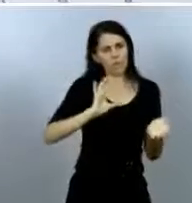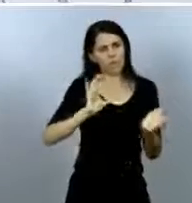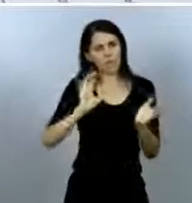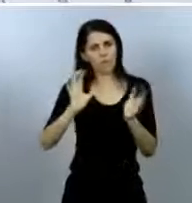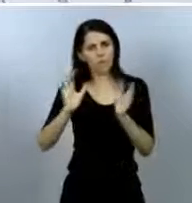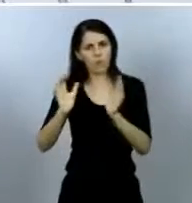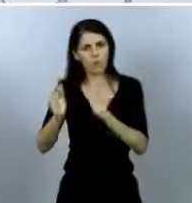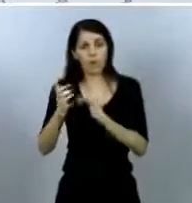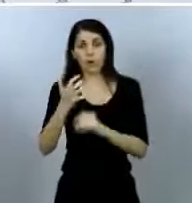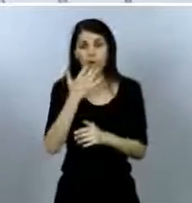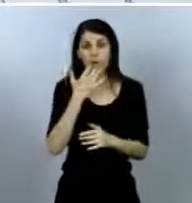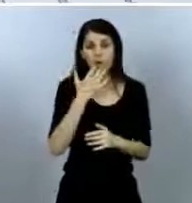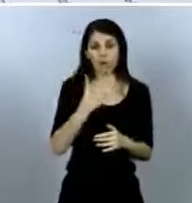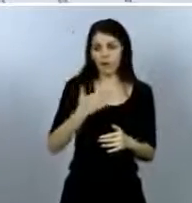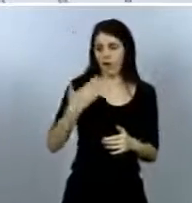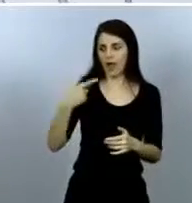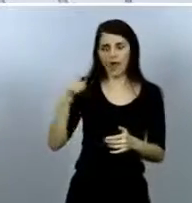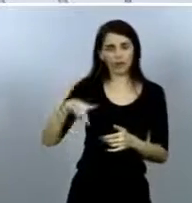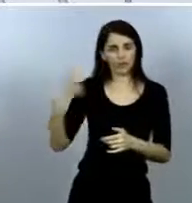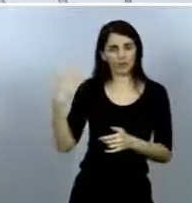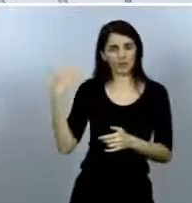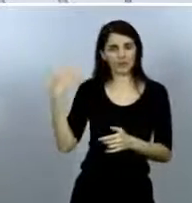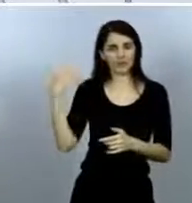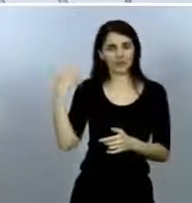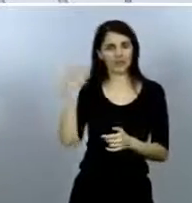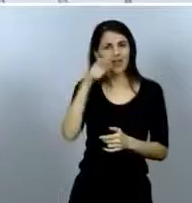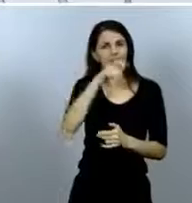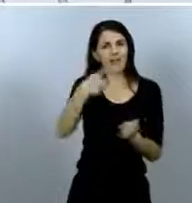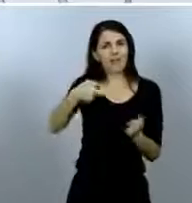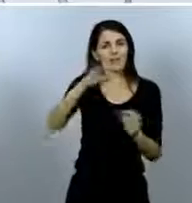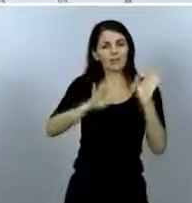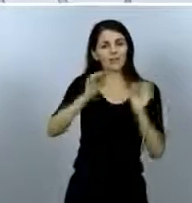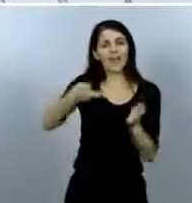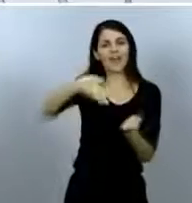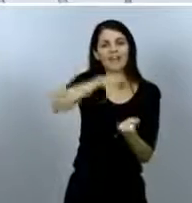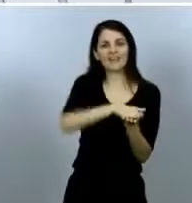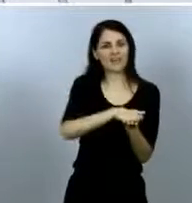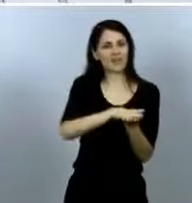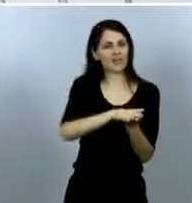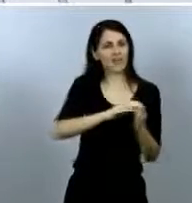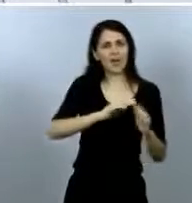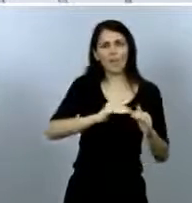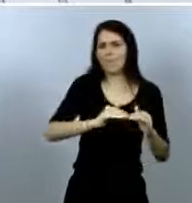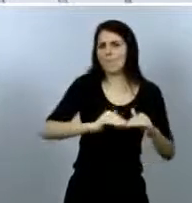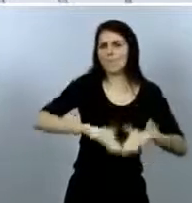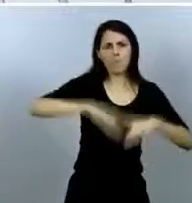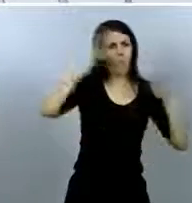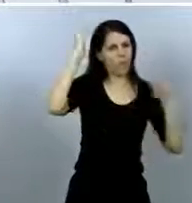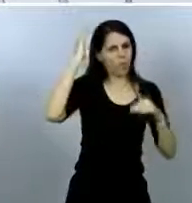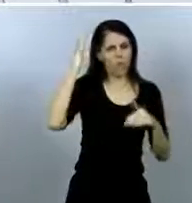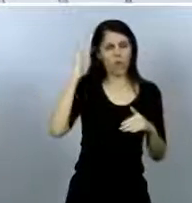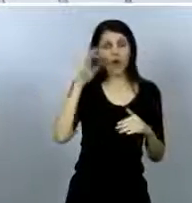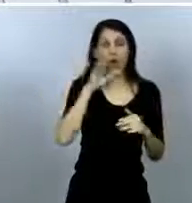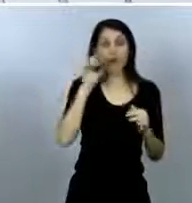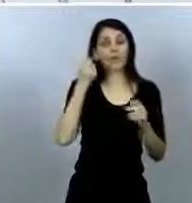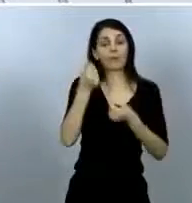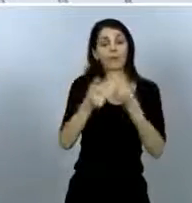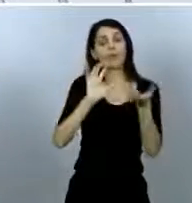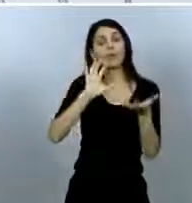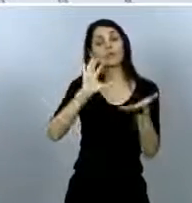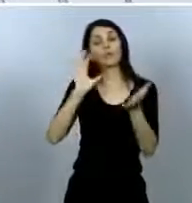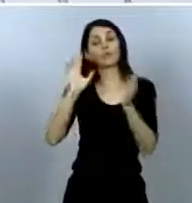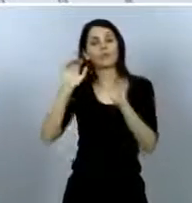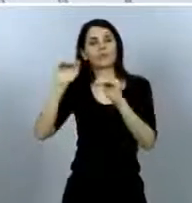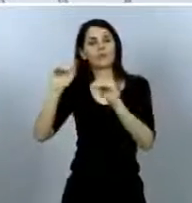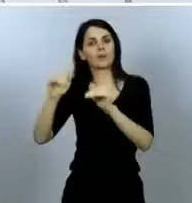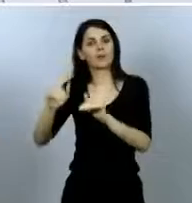ido bajando y la vitalidad media se va moderando no sé si recuerdan los datos a finales de marzo cuando teníamos